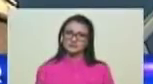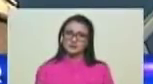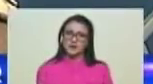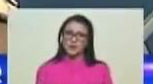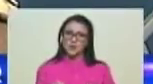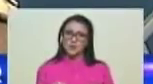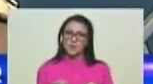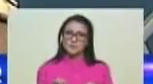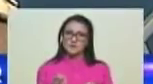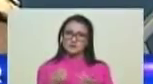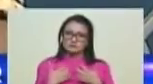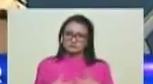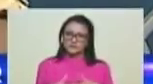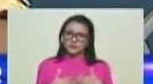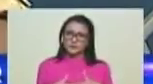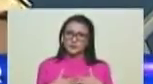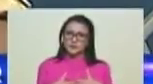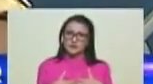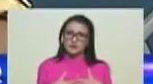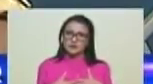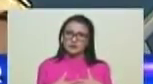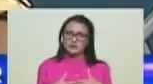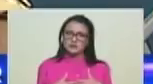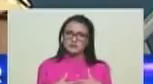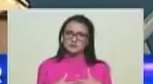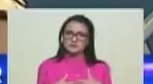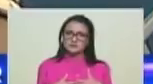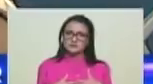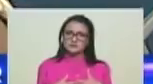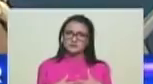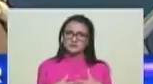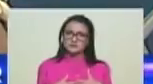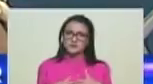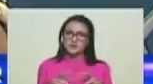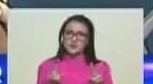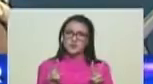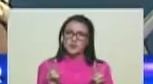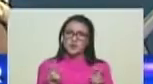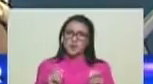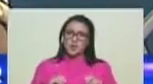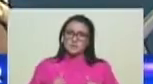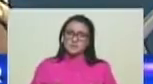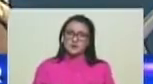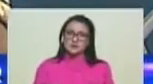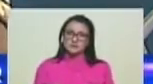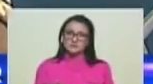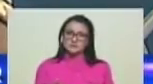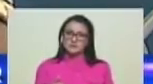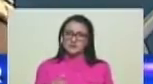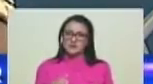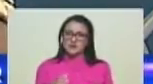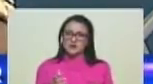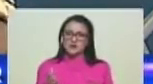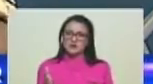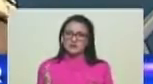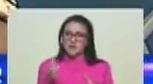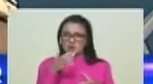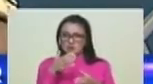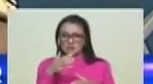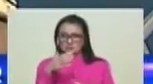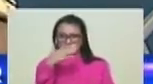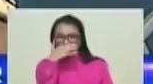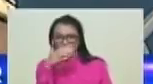económica, industrial, de producción. Un nuevo comienzo basado en acabar con las roscas, acabar con las mafias,